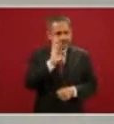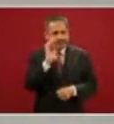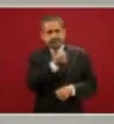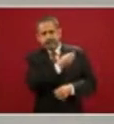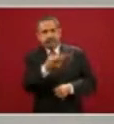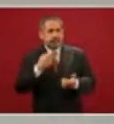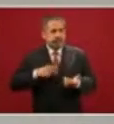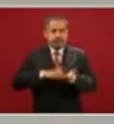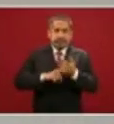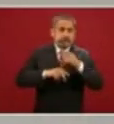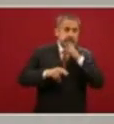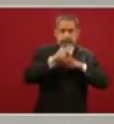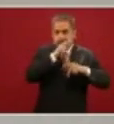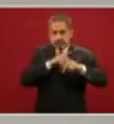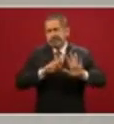y legítima,